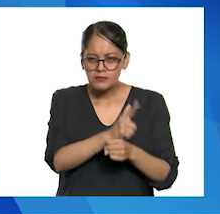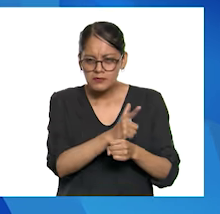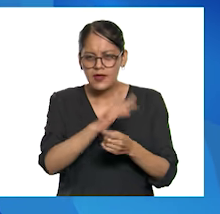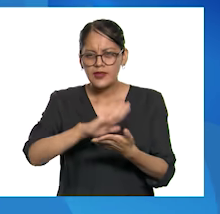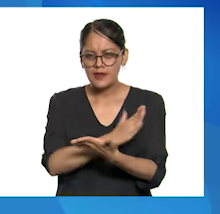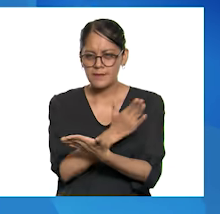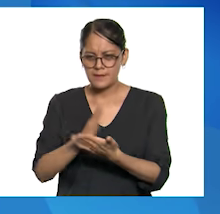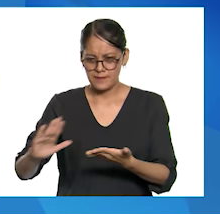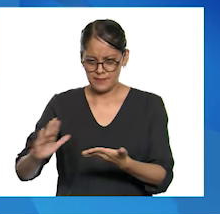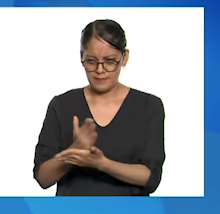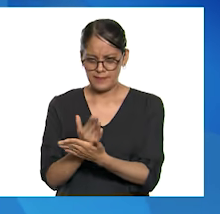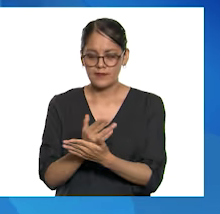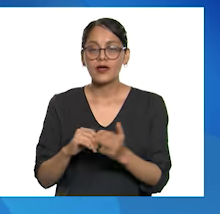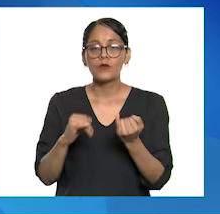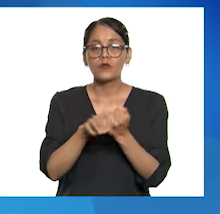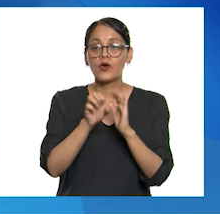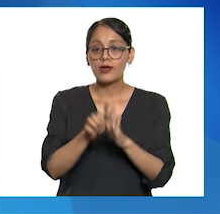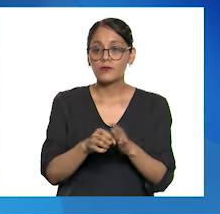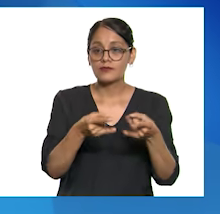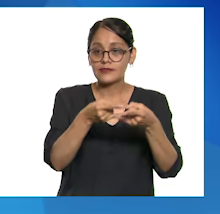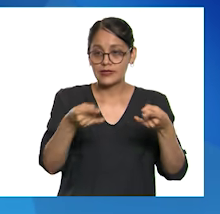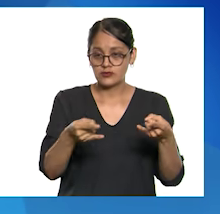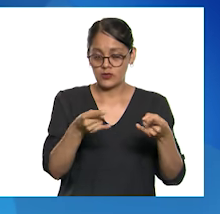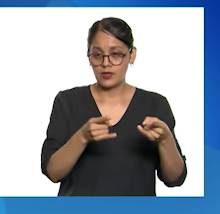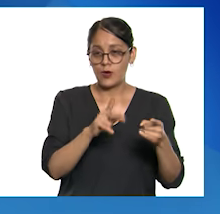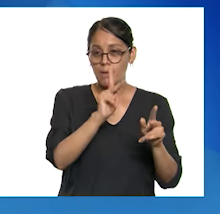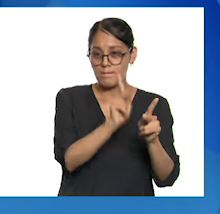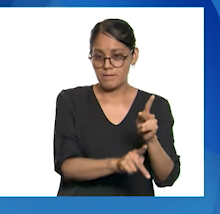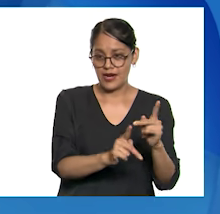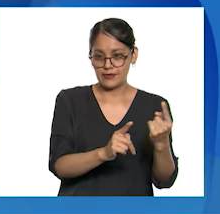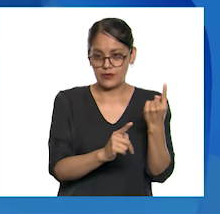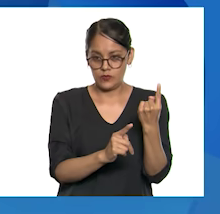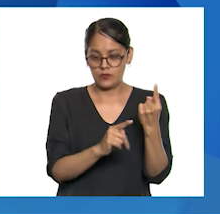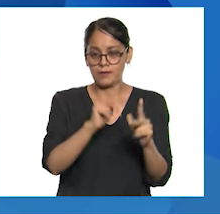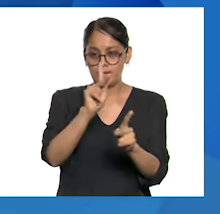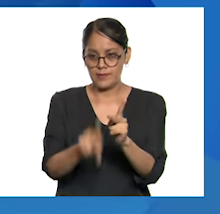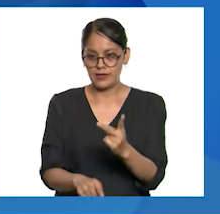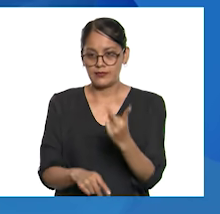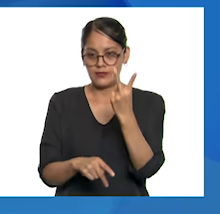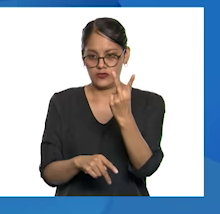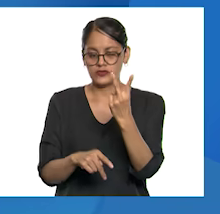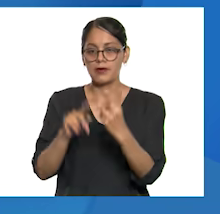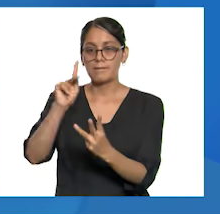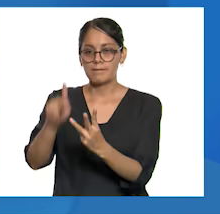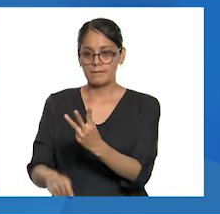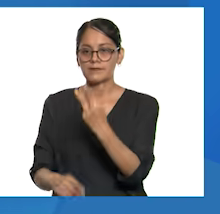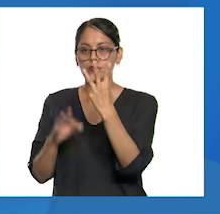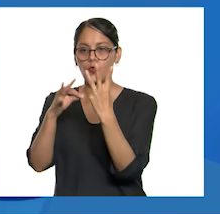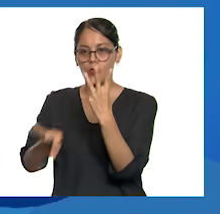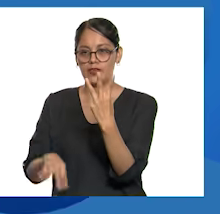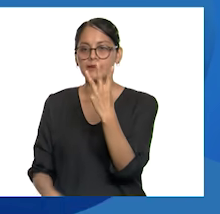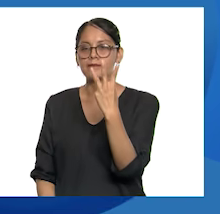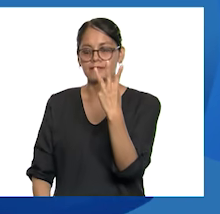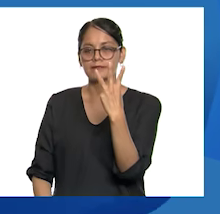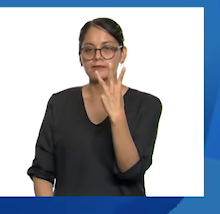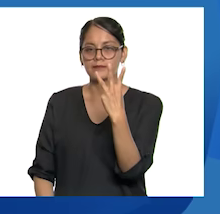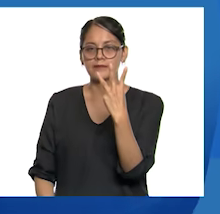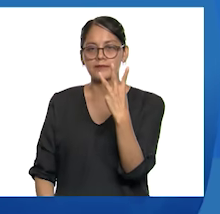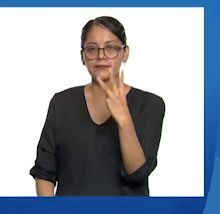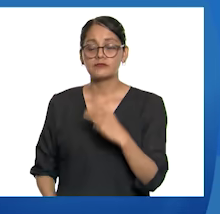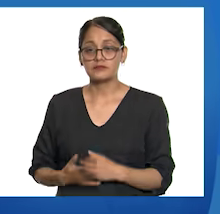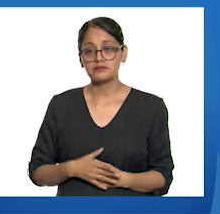tres partes, tres momentos en nuestro cuento. Lo que pasó al inicio, lo que pasó después y lo que pasó al final.